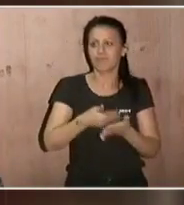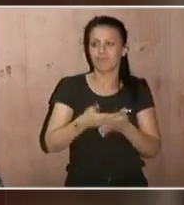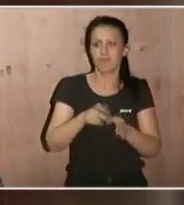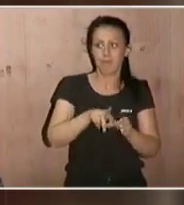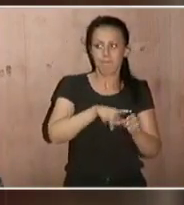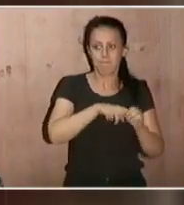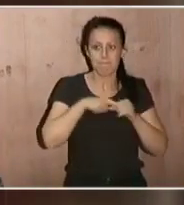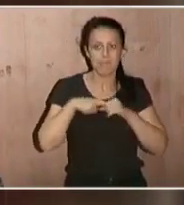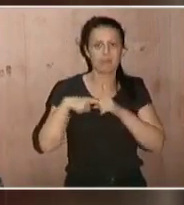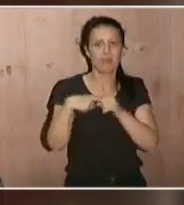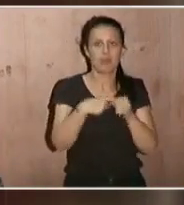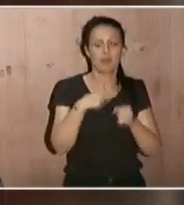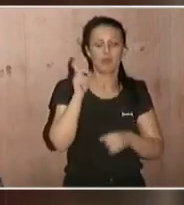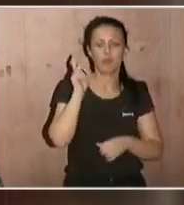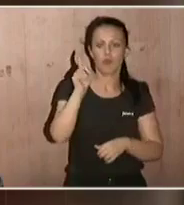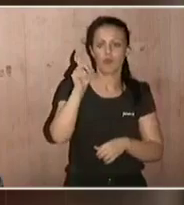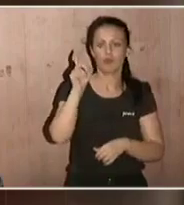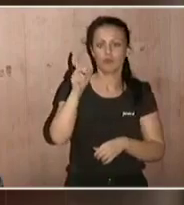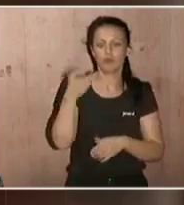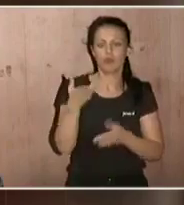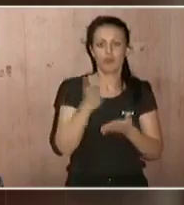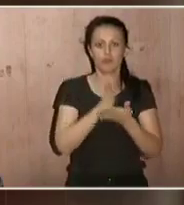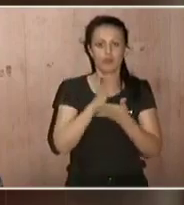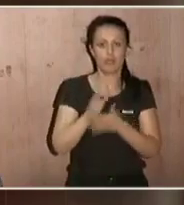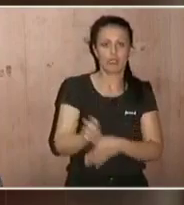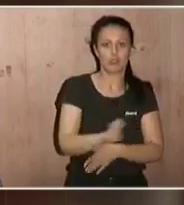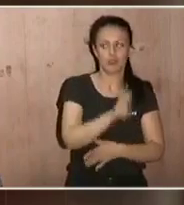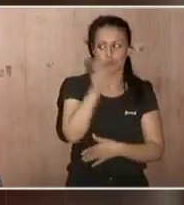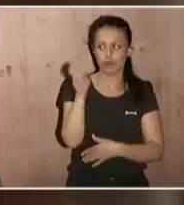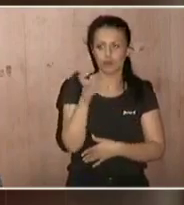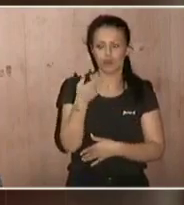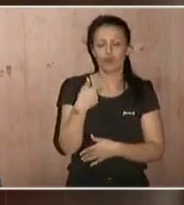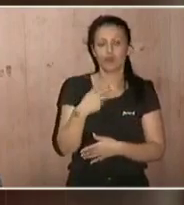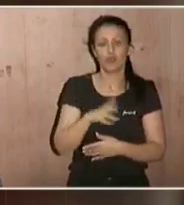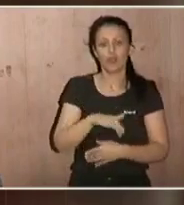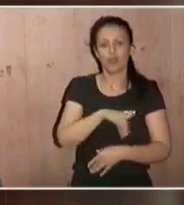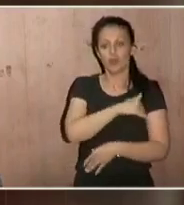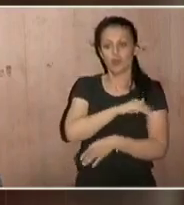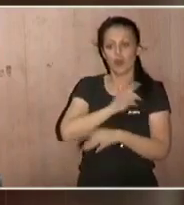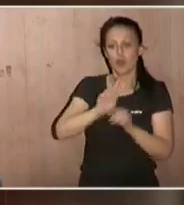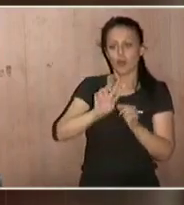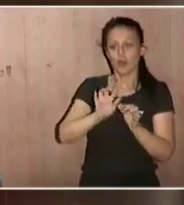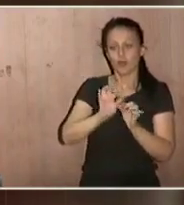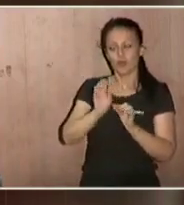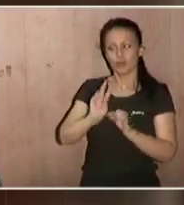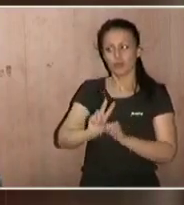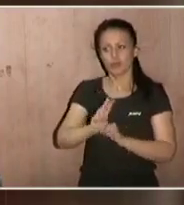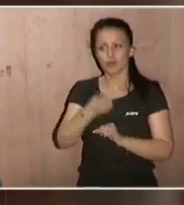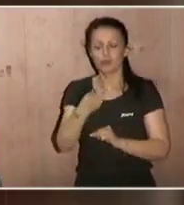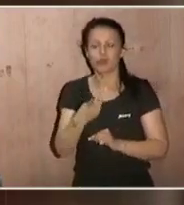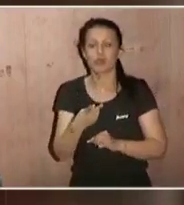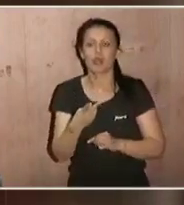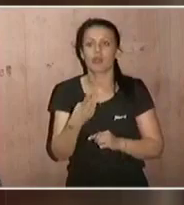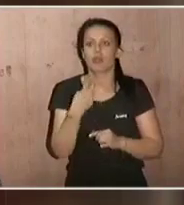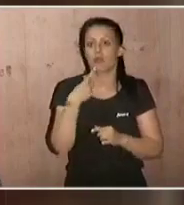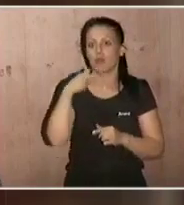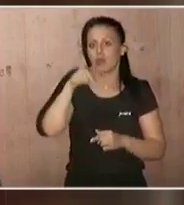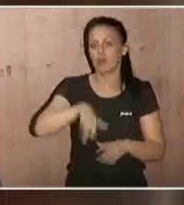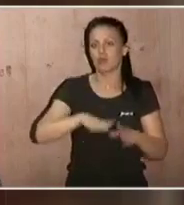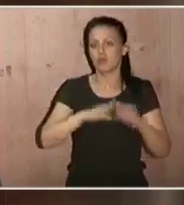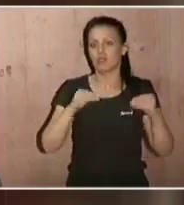participación como profesor en los sucesivos estudios de posgrado de Derecho Ambiental con los que ha contado y cuenta esta